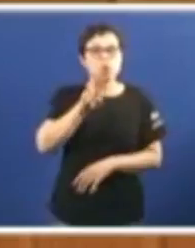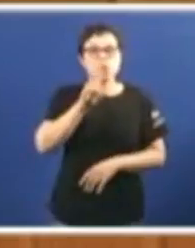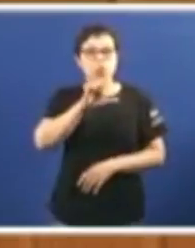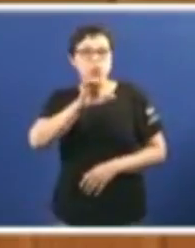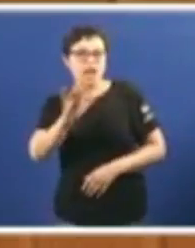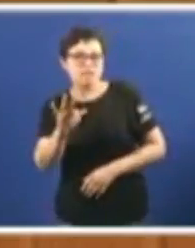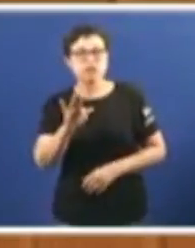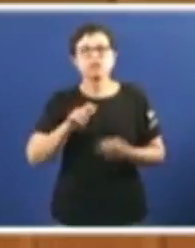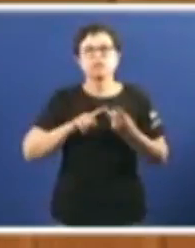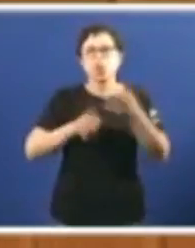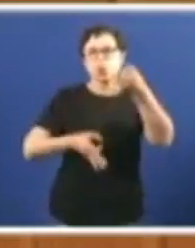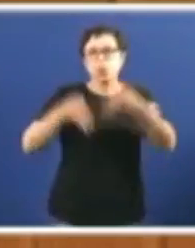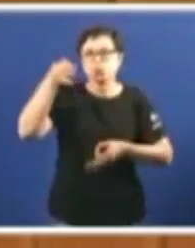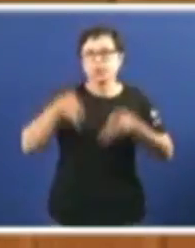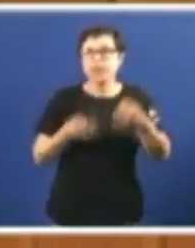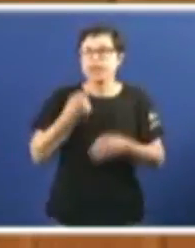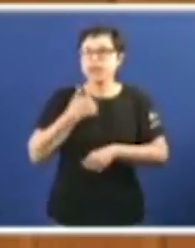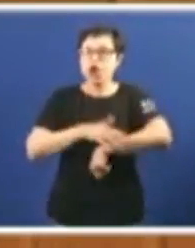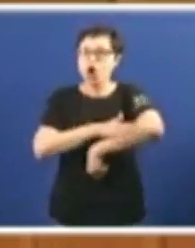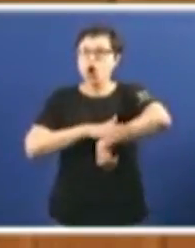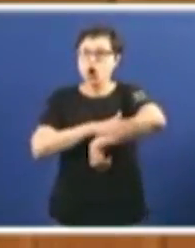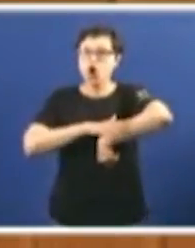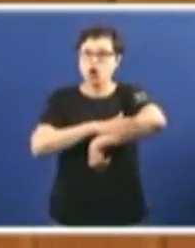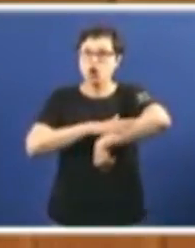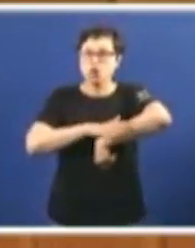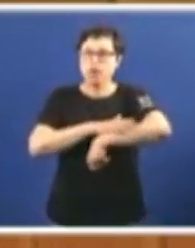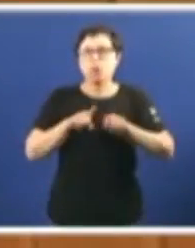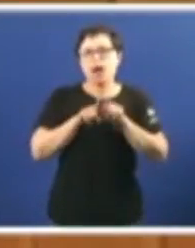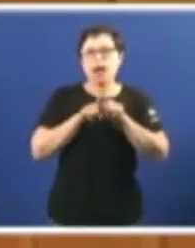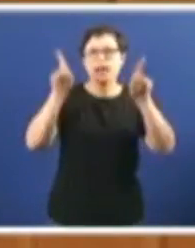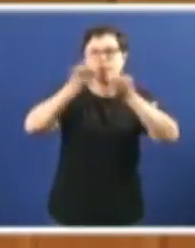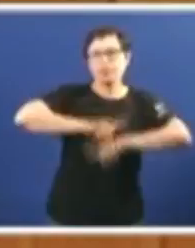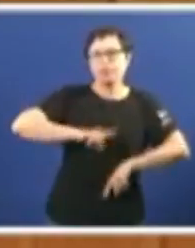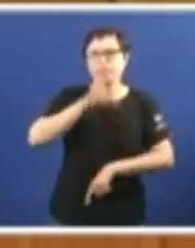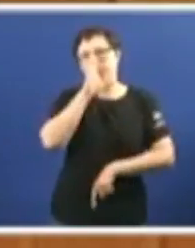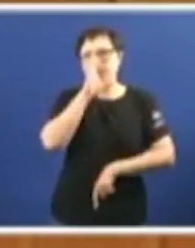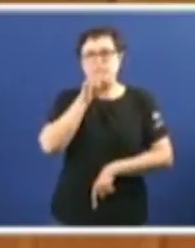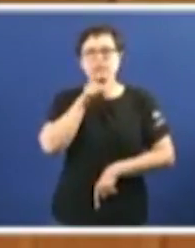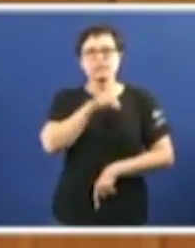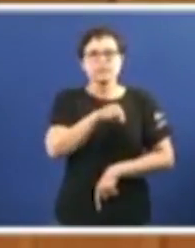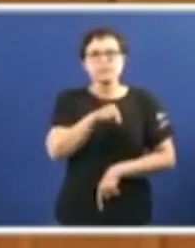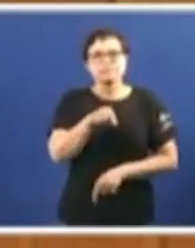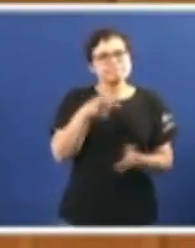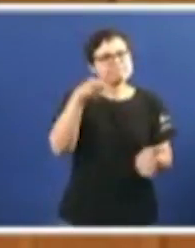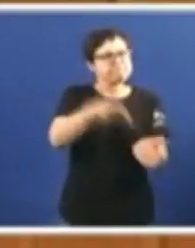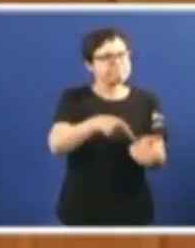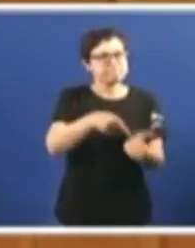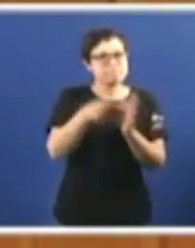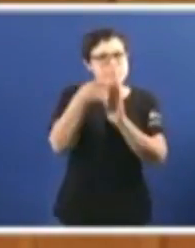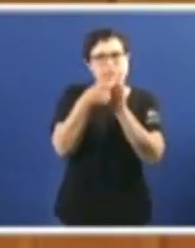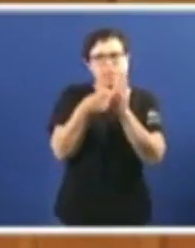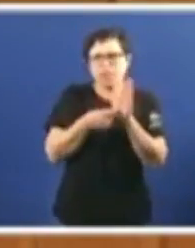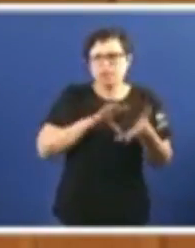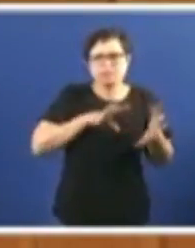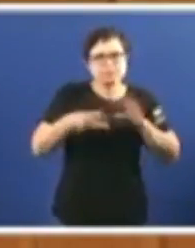os que determinaron aos gobernos como os seus, aos mortadelos disfrazados de superxestores, que adoptasen unha serie de medidas que, moi lonxe